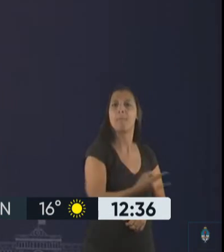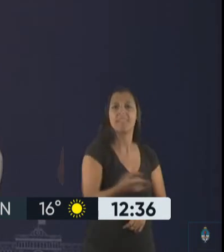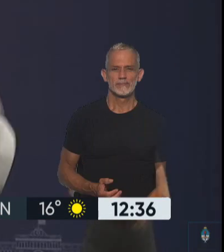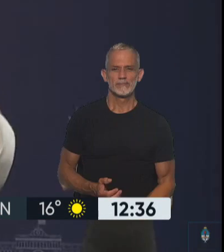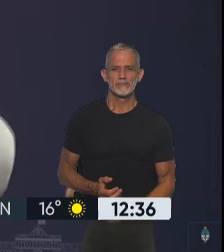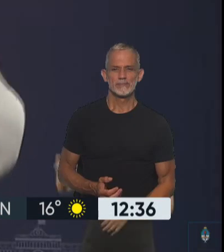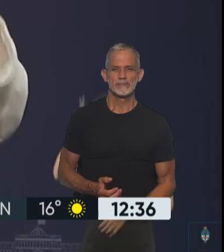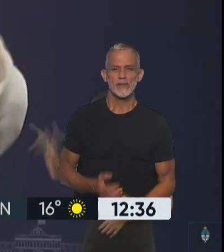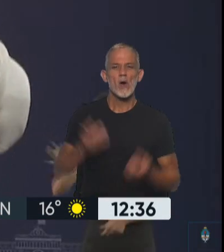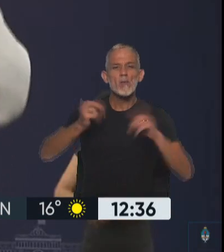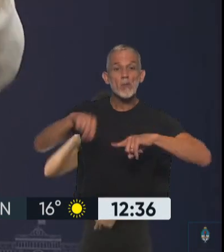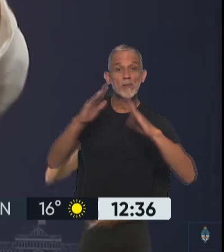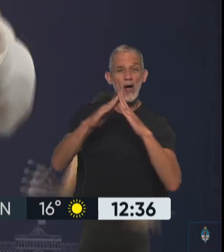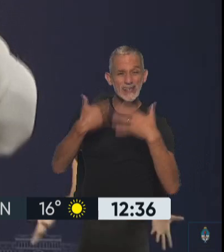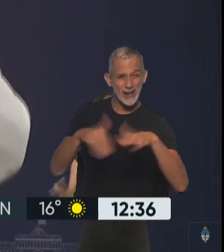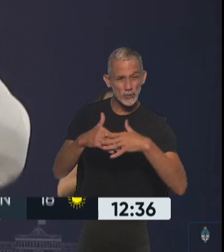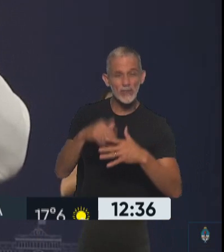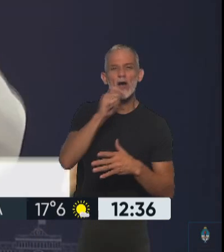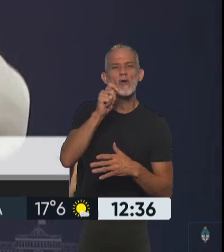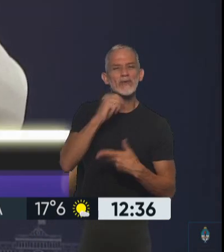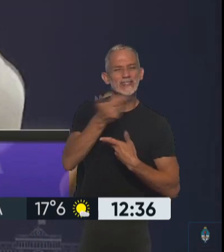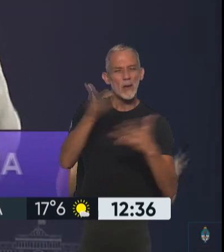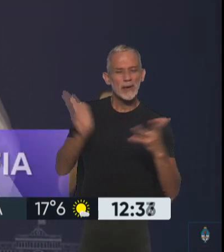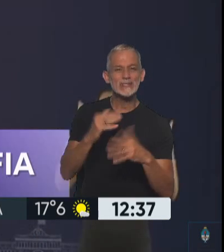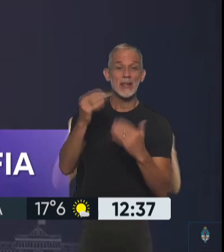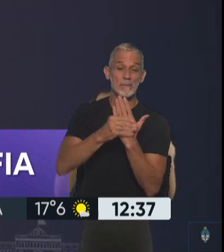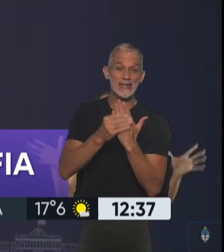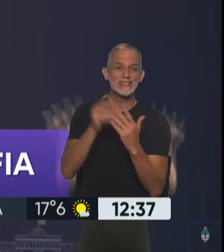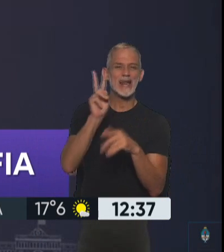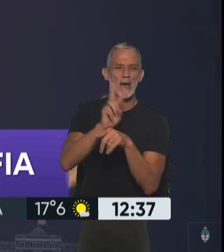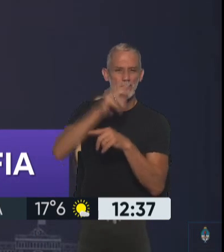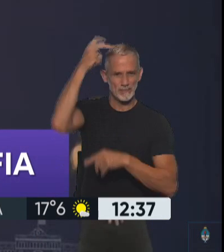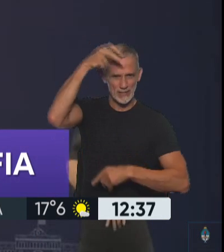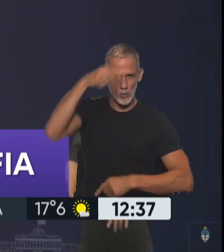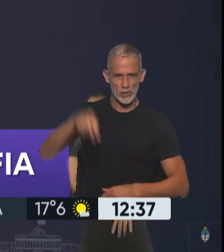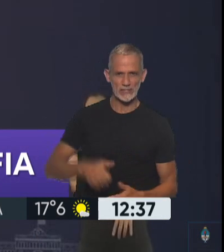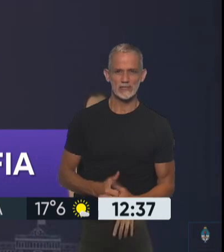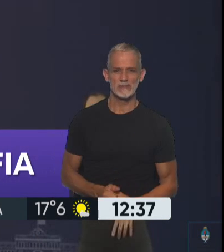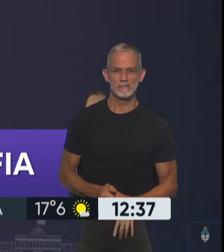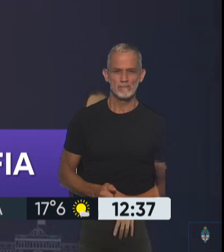Volvemos a Casa de Gobierno. Continúa la conferencia de prensa de la ministra Patricia Bullrich. Circunstancia.